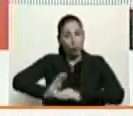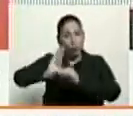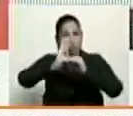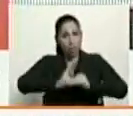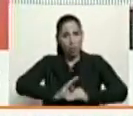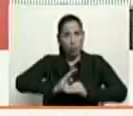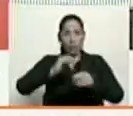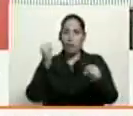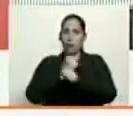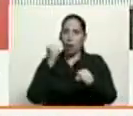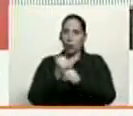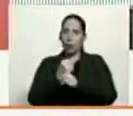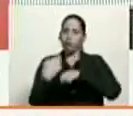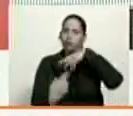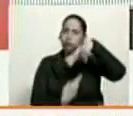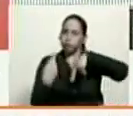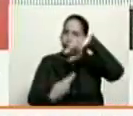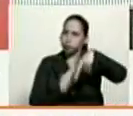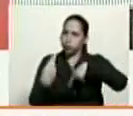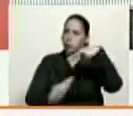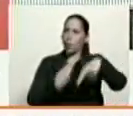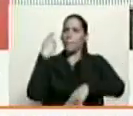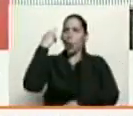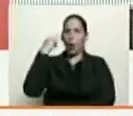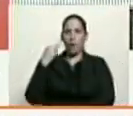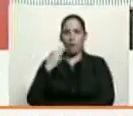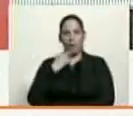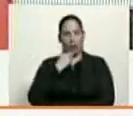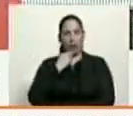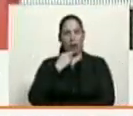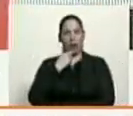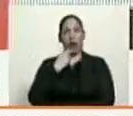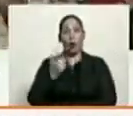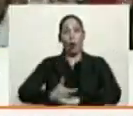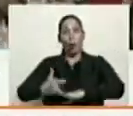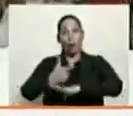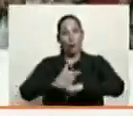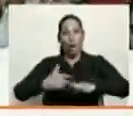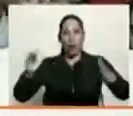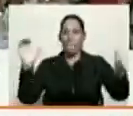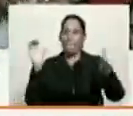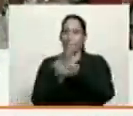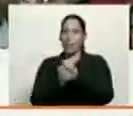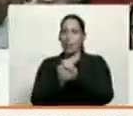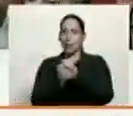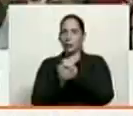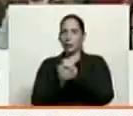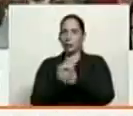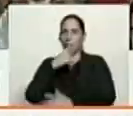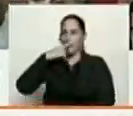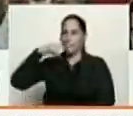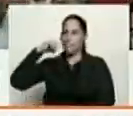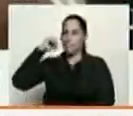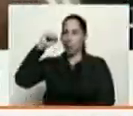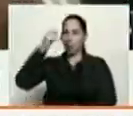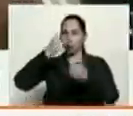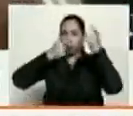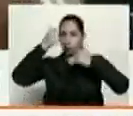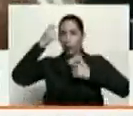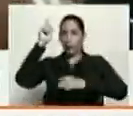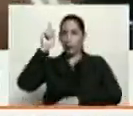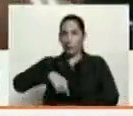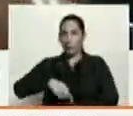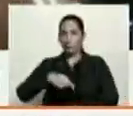la trabajadora, ha sido la revolución bolivariana, ha sido el gobierno del compañero comandante Hugo Chávez y ha